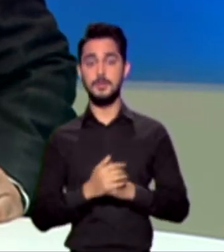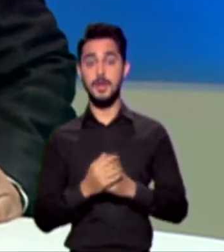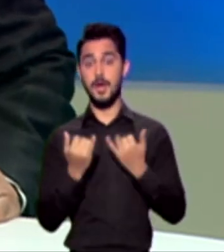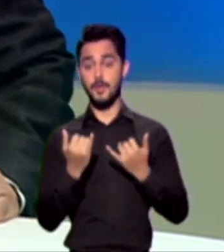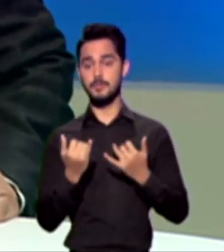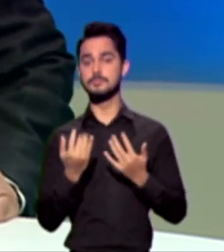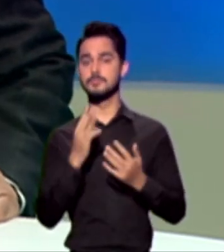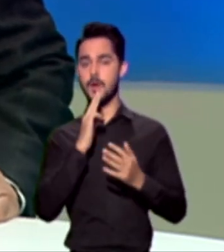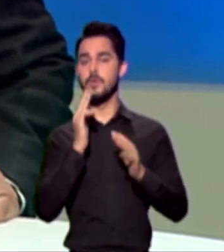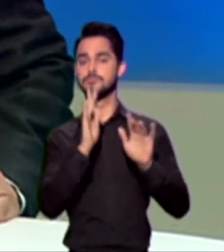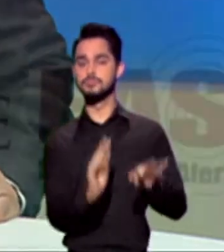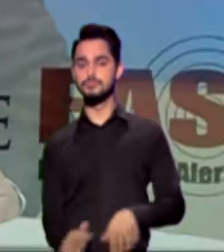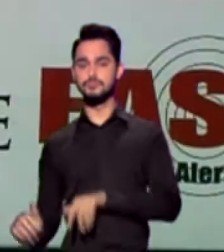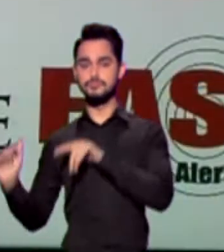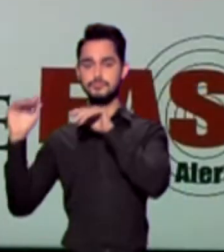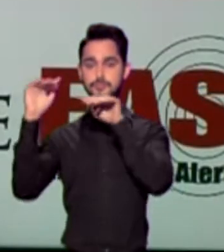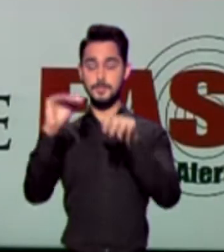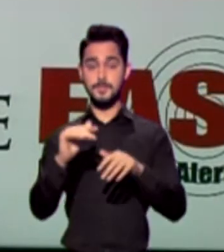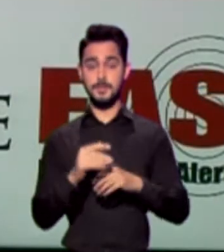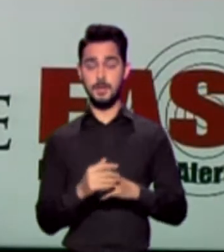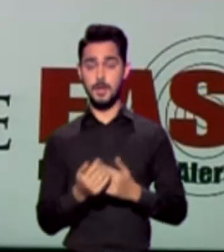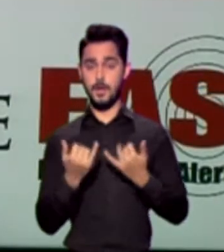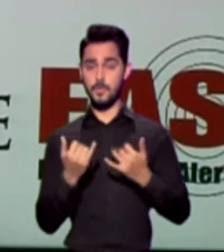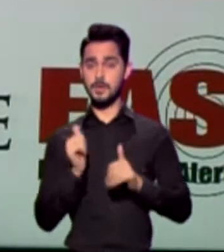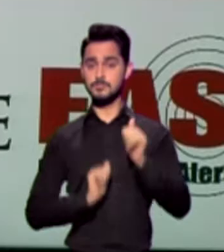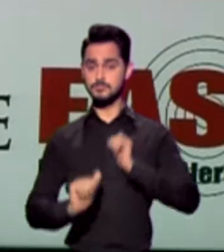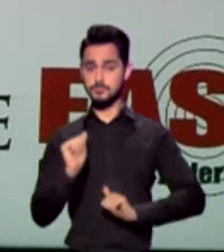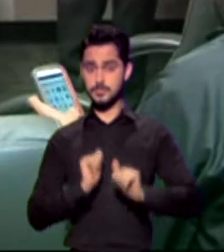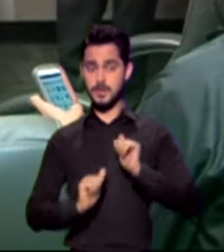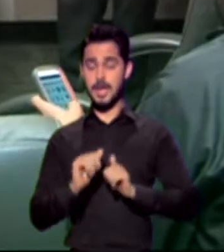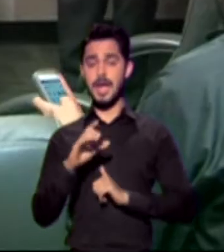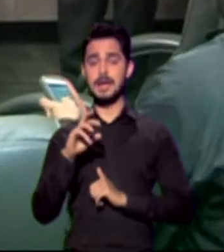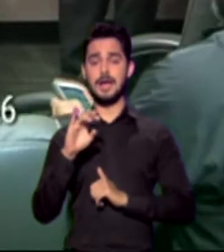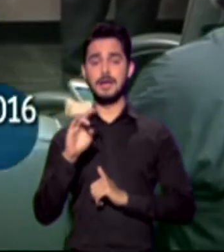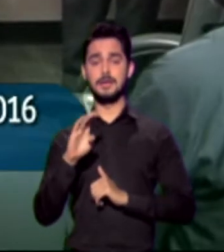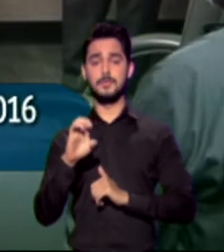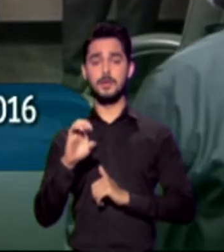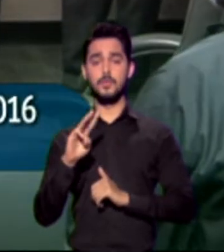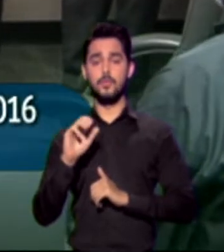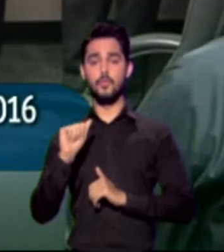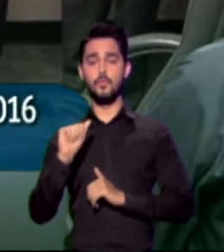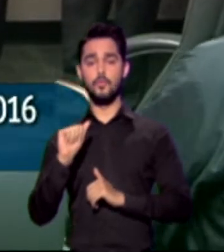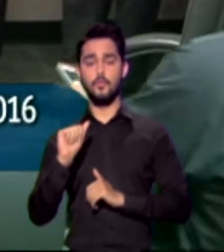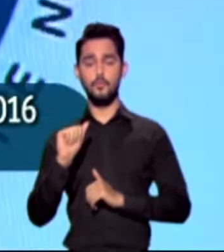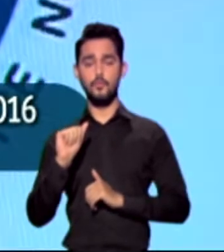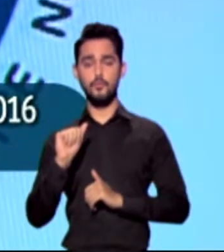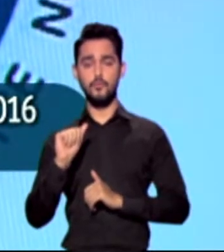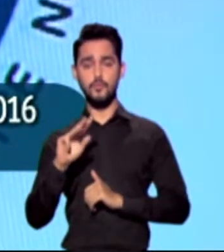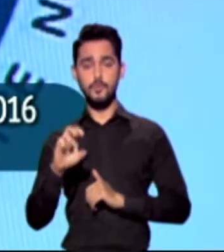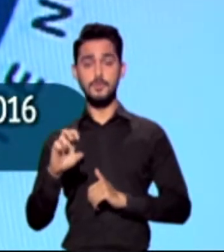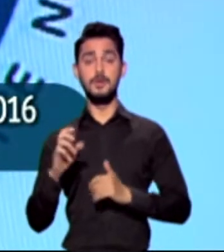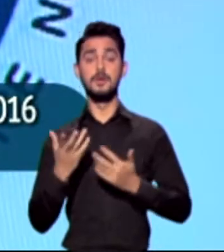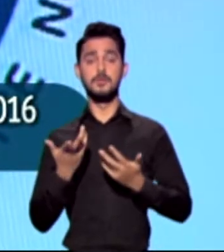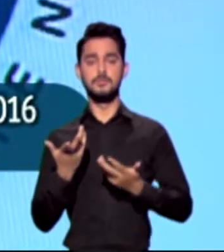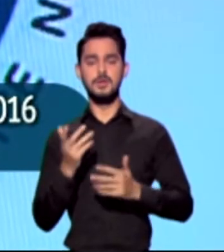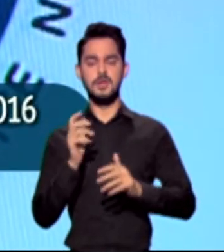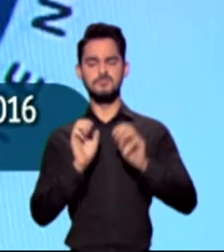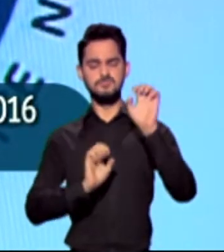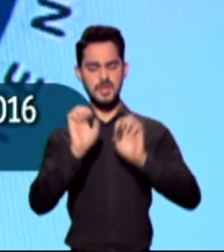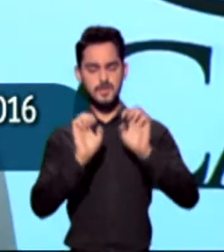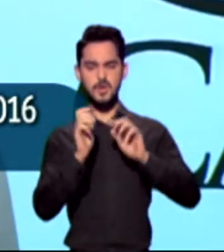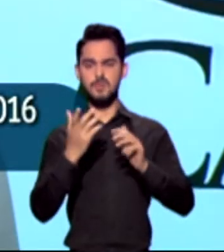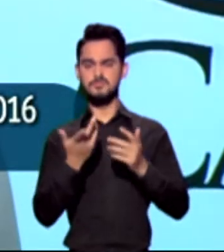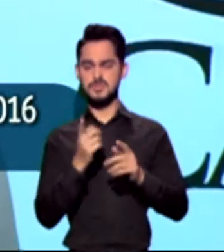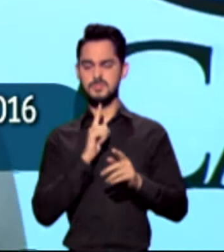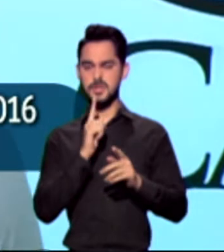tsunami. El simulacro se conoce como Caribe Wave, el cual se realiza todos los años en Puerto Rico para evaluar la eficacia del sistema